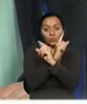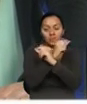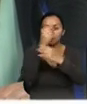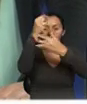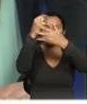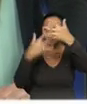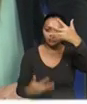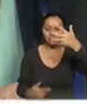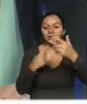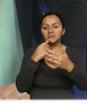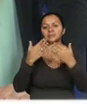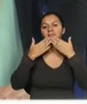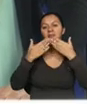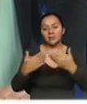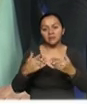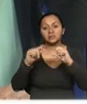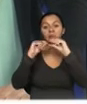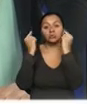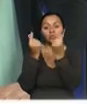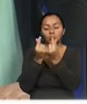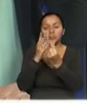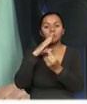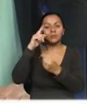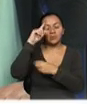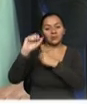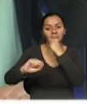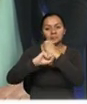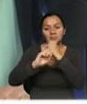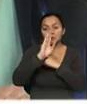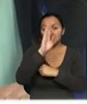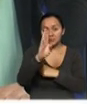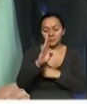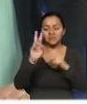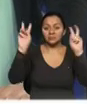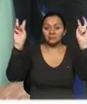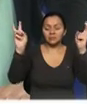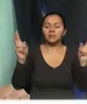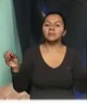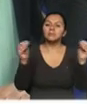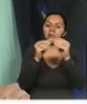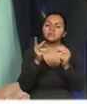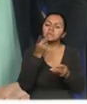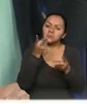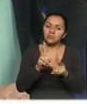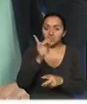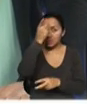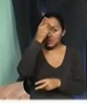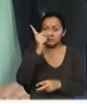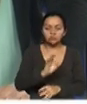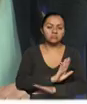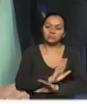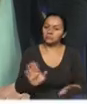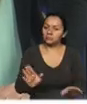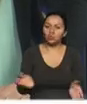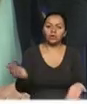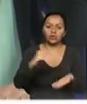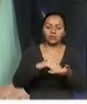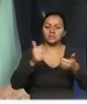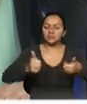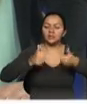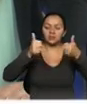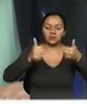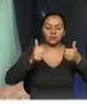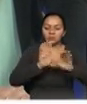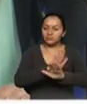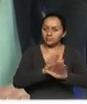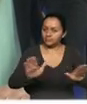Twitter, agradeció al colectivo Rafael Contigo Siempre y al mismo tiempo aseguró que su decisión está tomada y que no será candidato